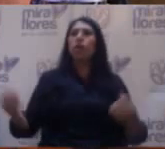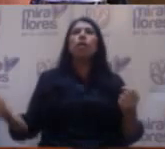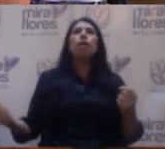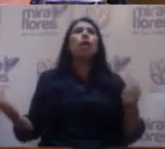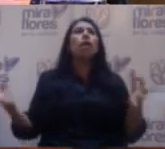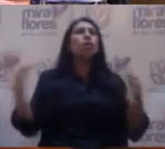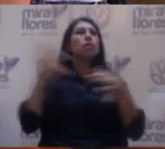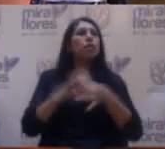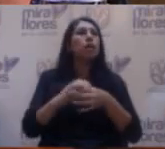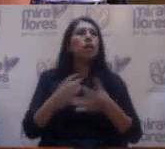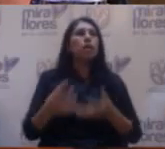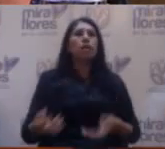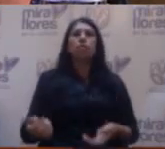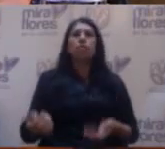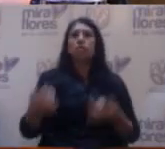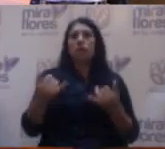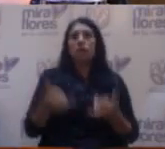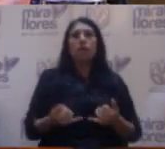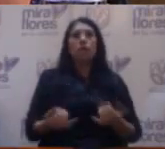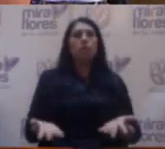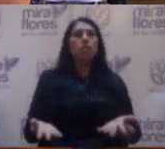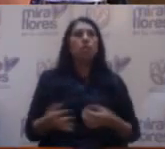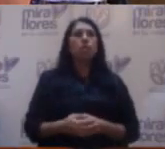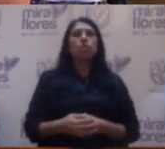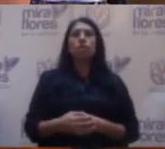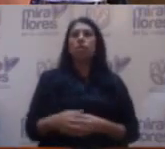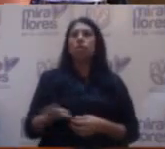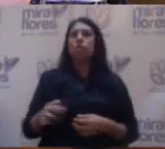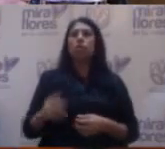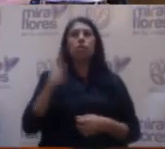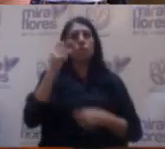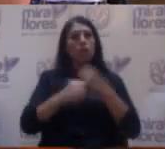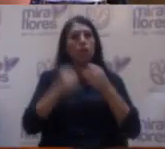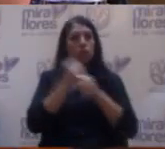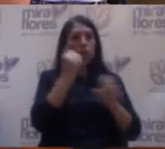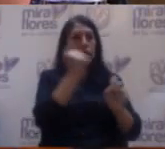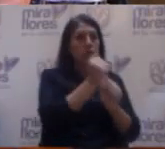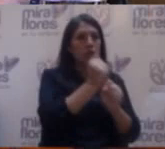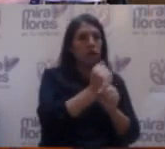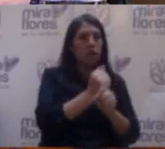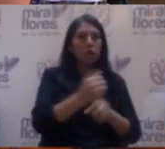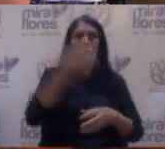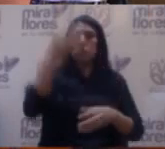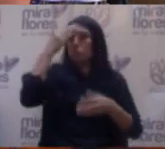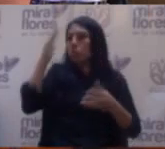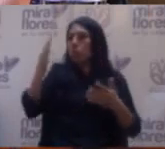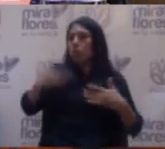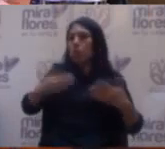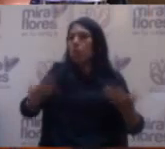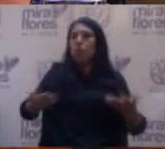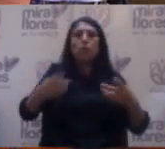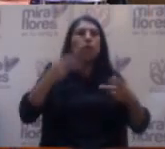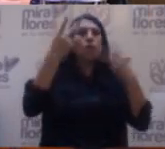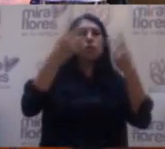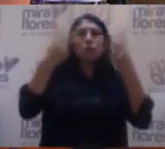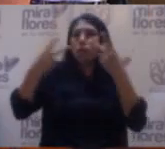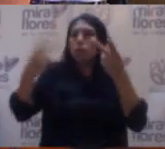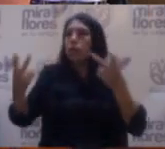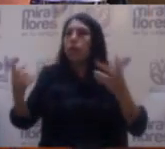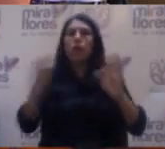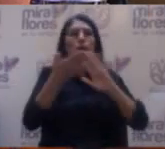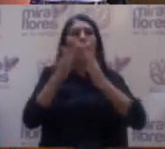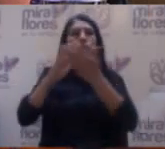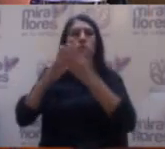ahora el que habla, que recién tiene 1 año acá de regidor, nunca ha ido a visitar ninguno de estos pueblos. Me gustaría, si vamos a